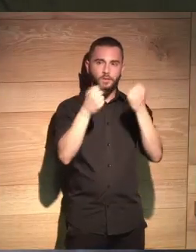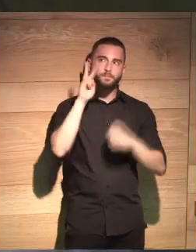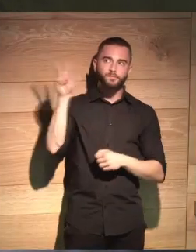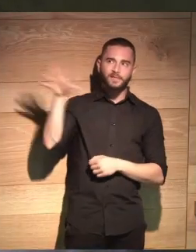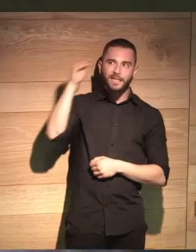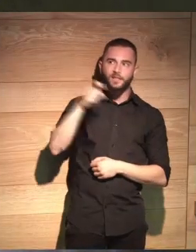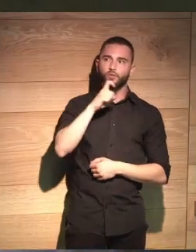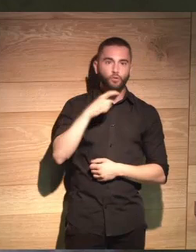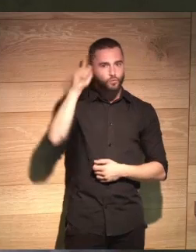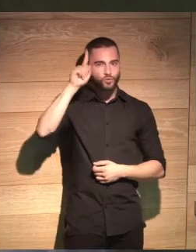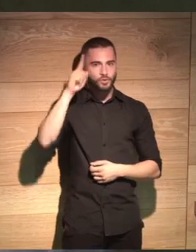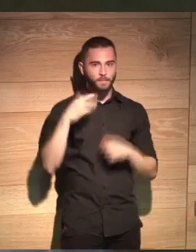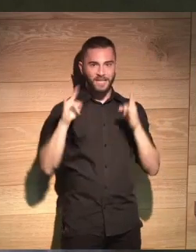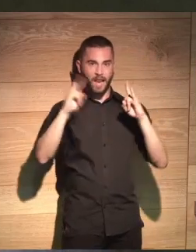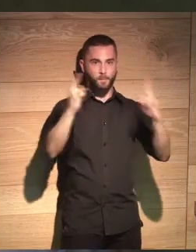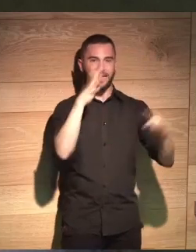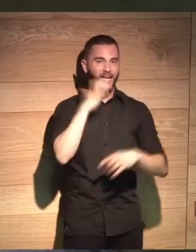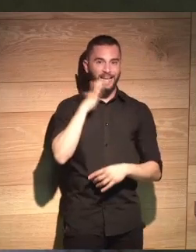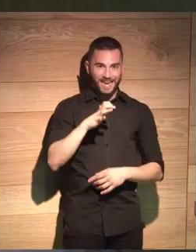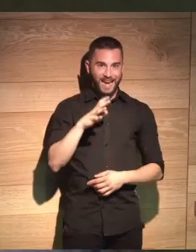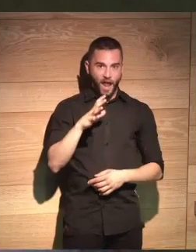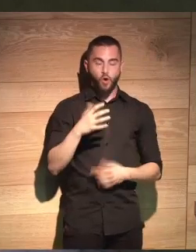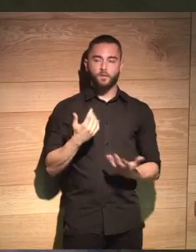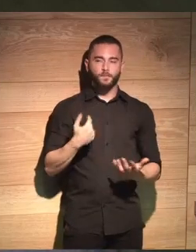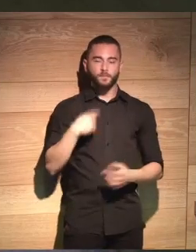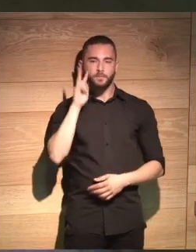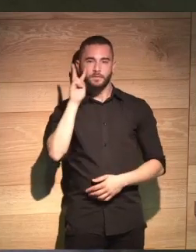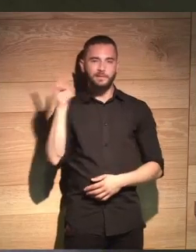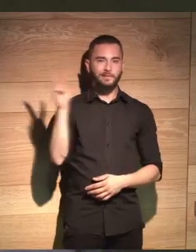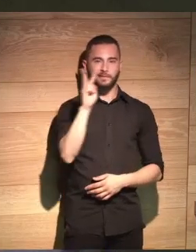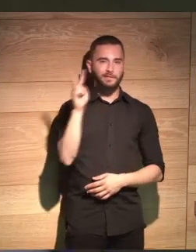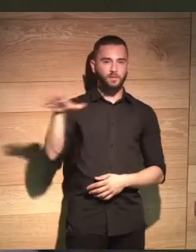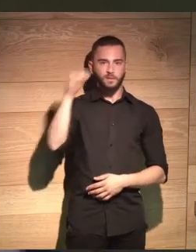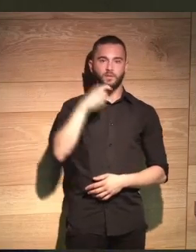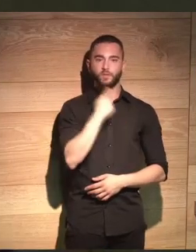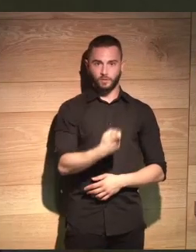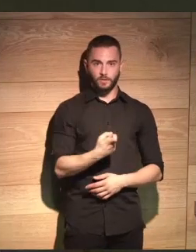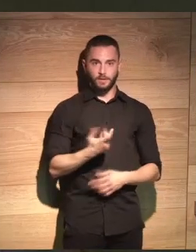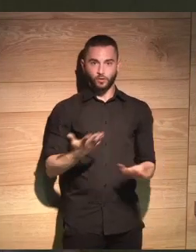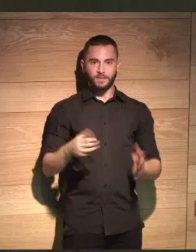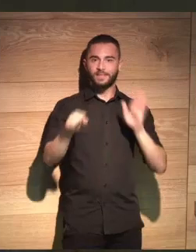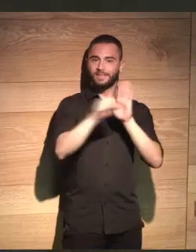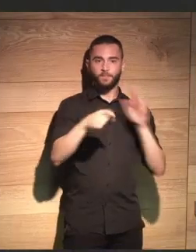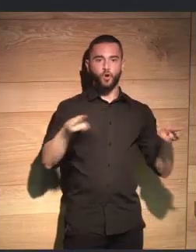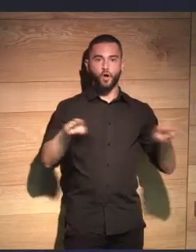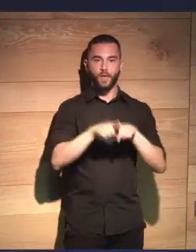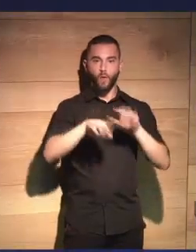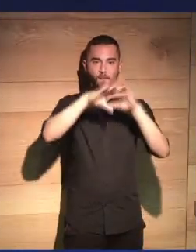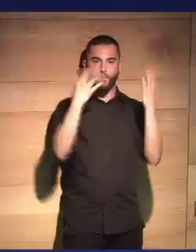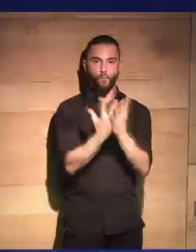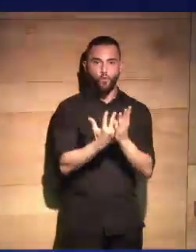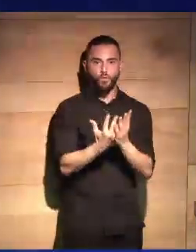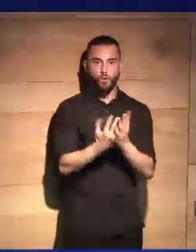este paisaje extraño, sea un signo de cómo nuestras maneras de documentar el mundo